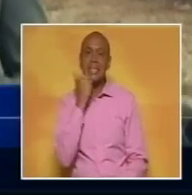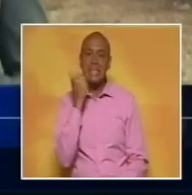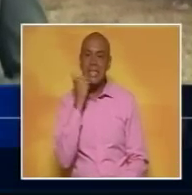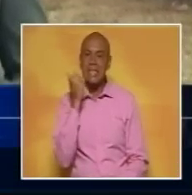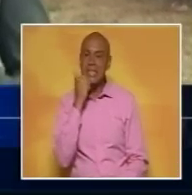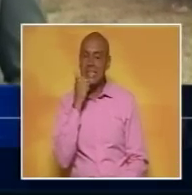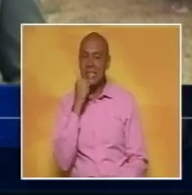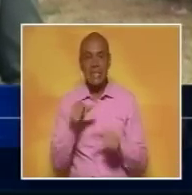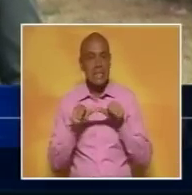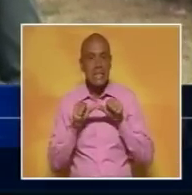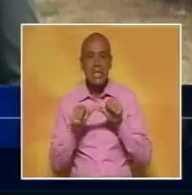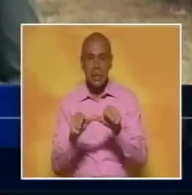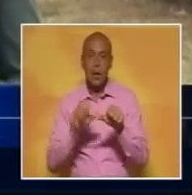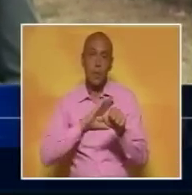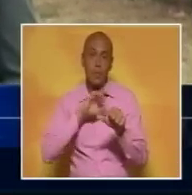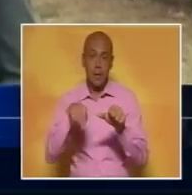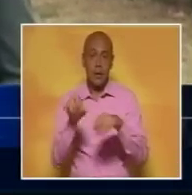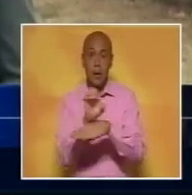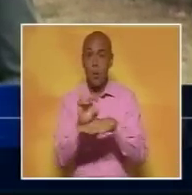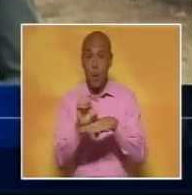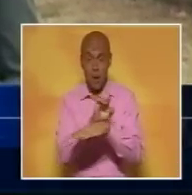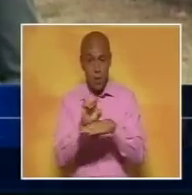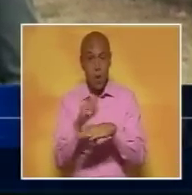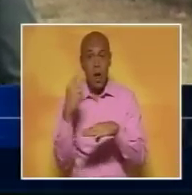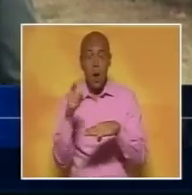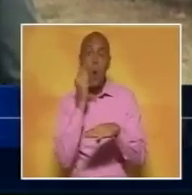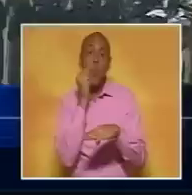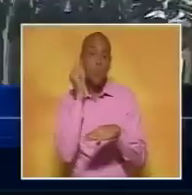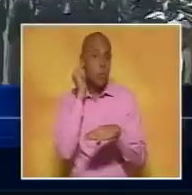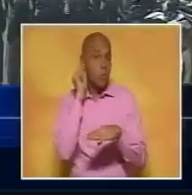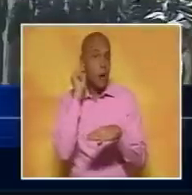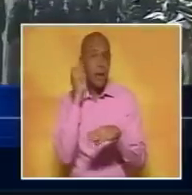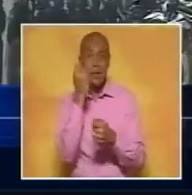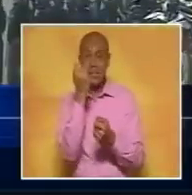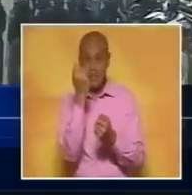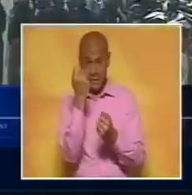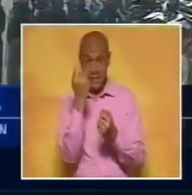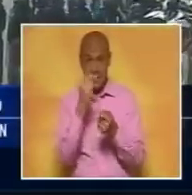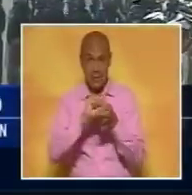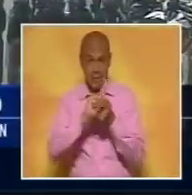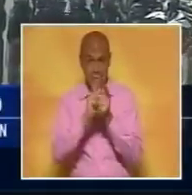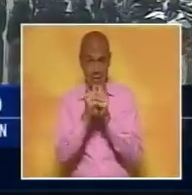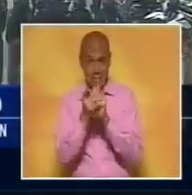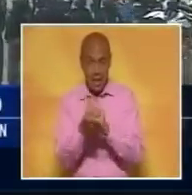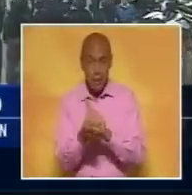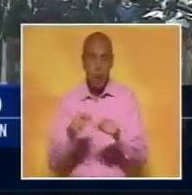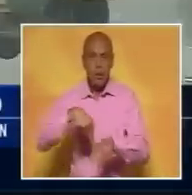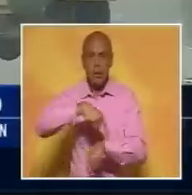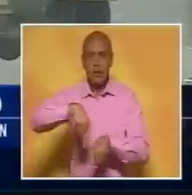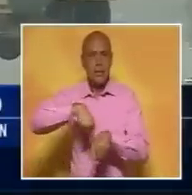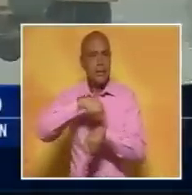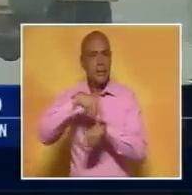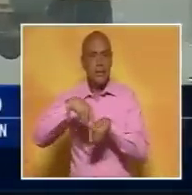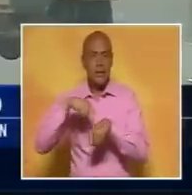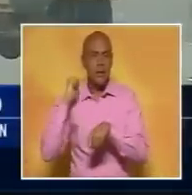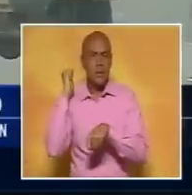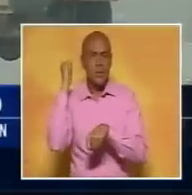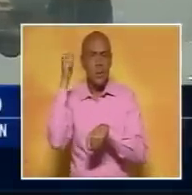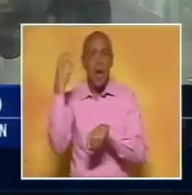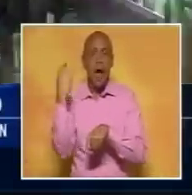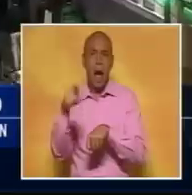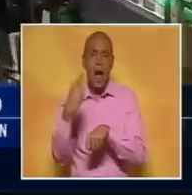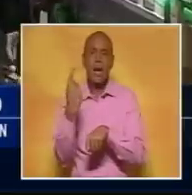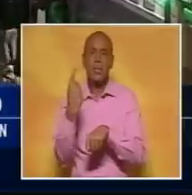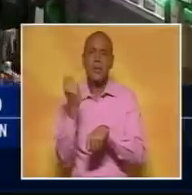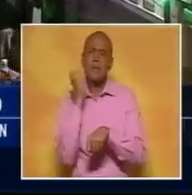en Ecuador debido a las reformas económicas implementadas por el gobierno, en las últimas horas se han incrementado las